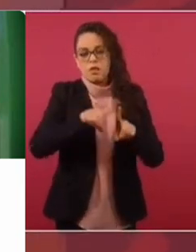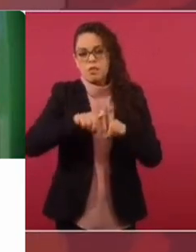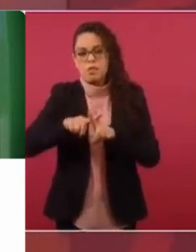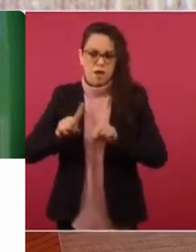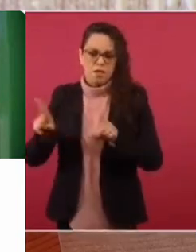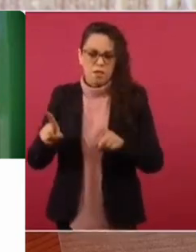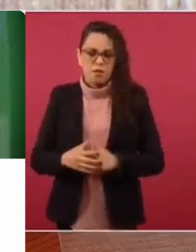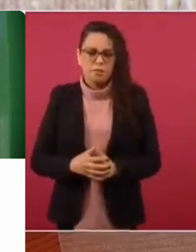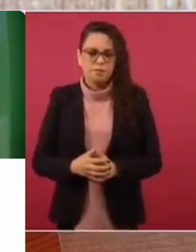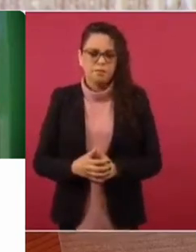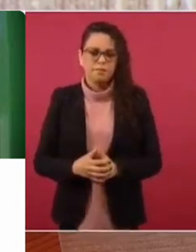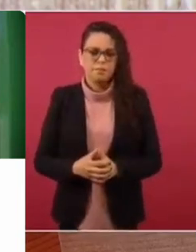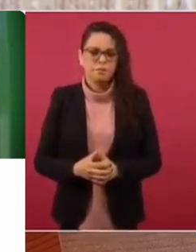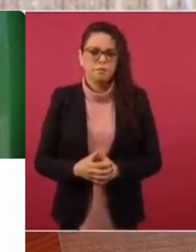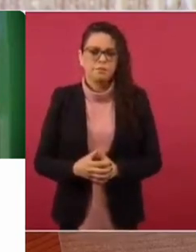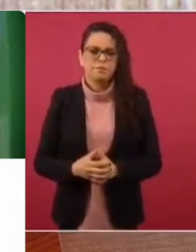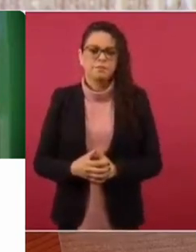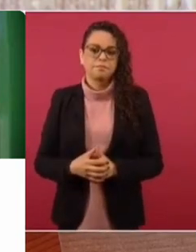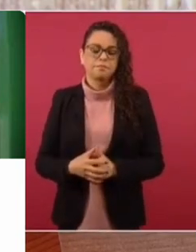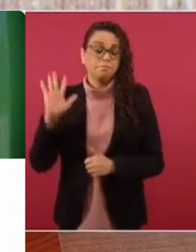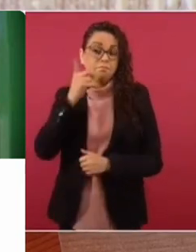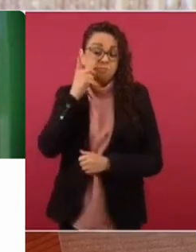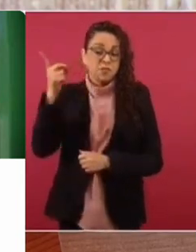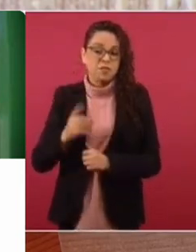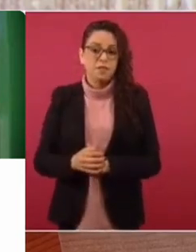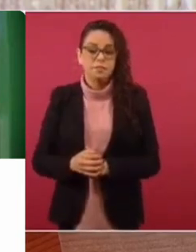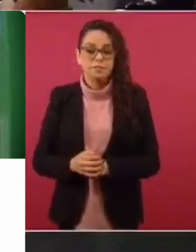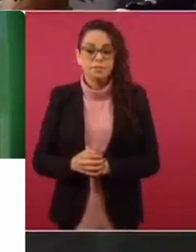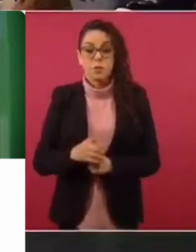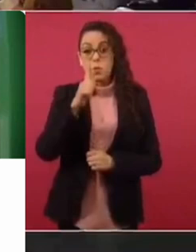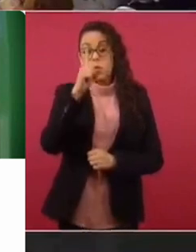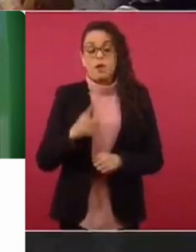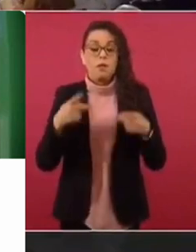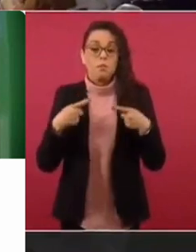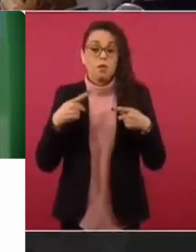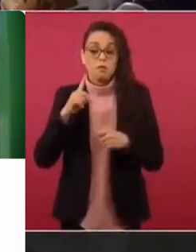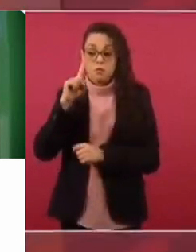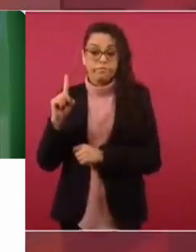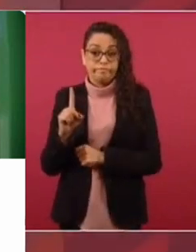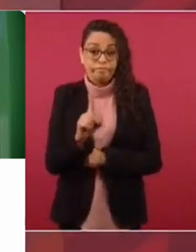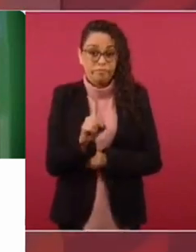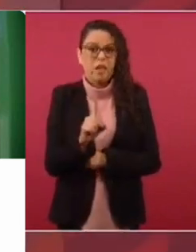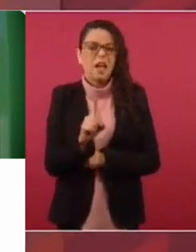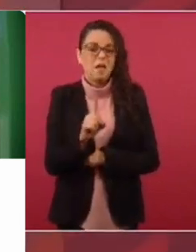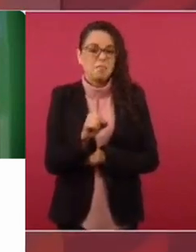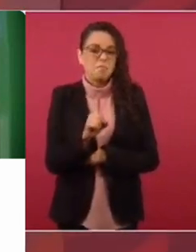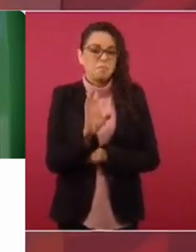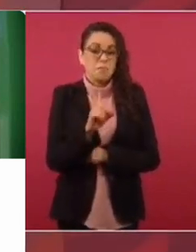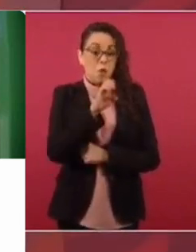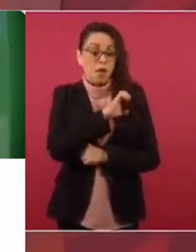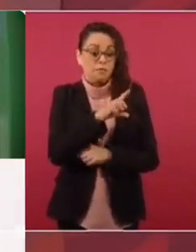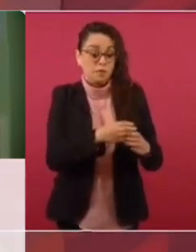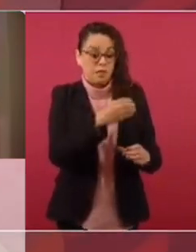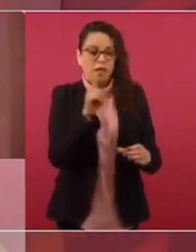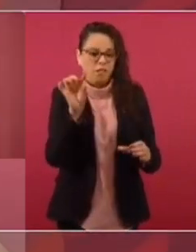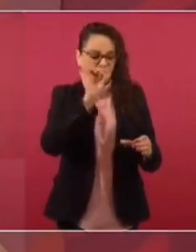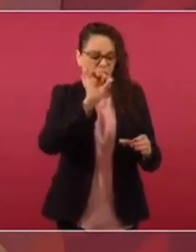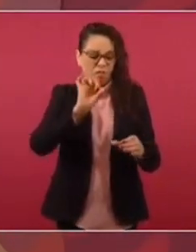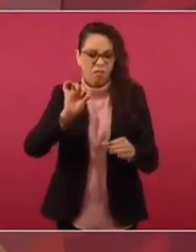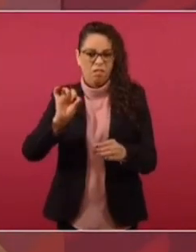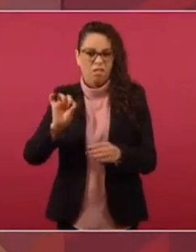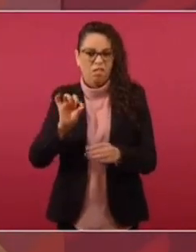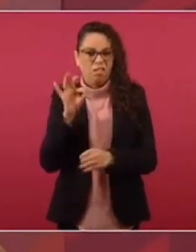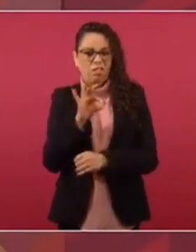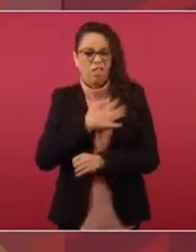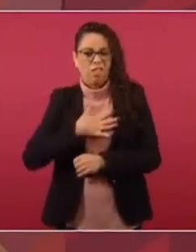de que alguien llegó y llenó los termos de un agua especial y que